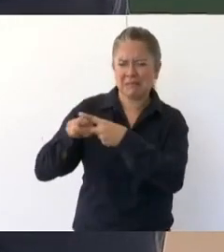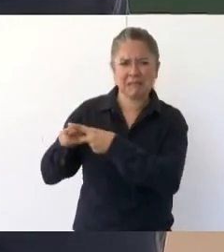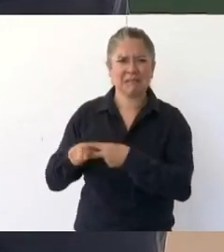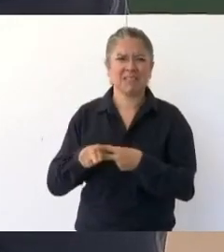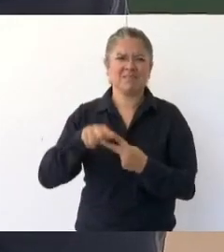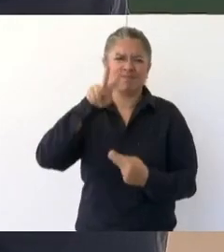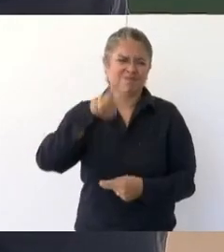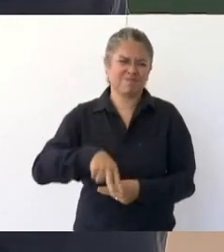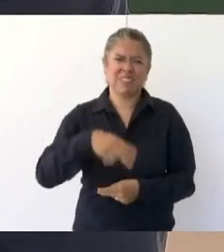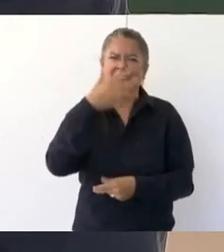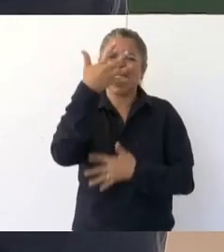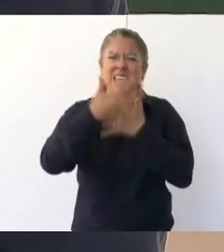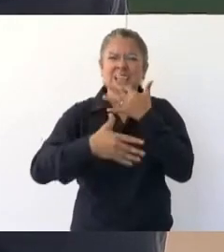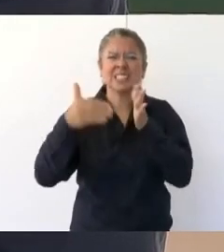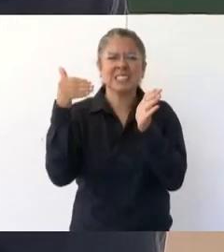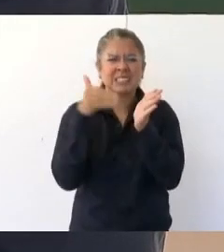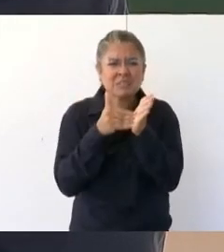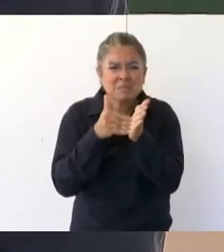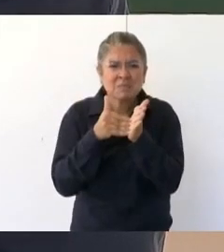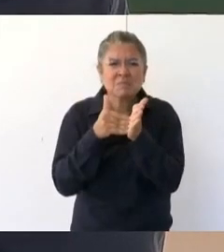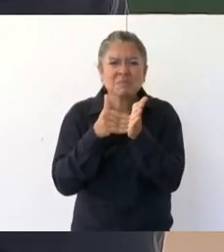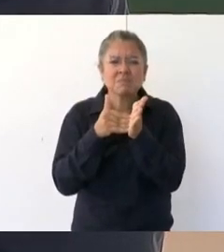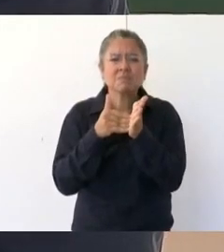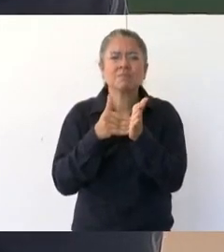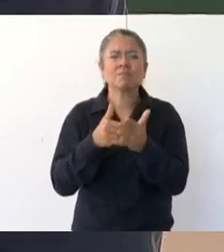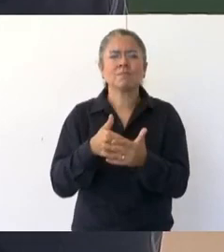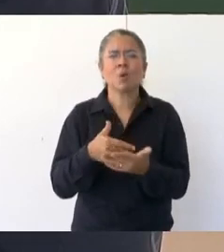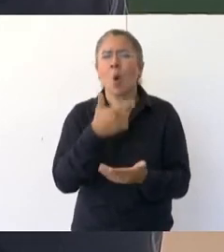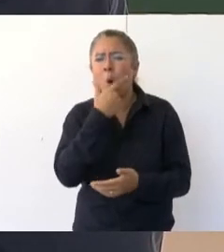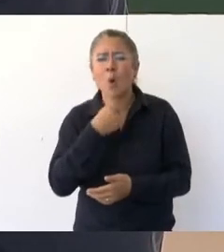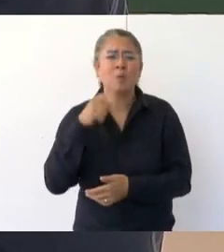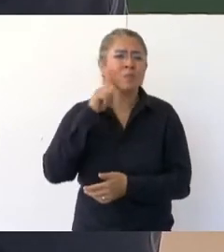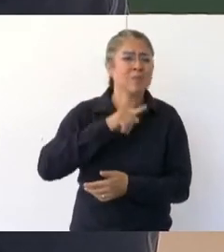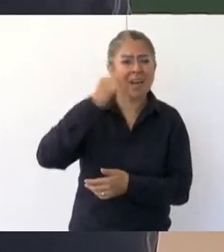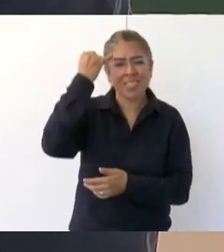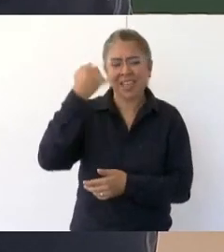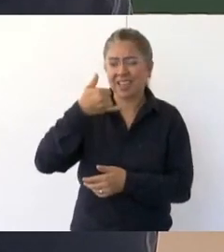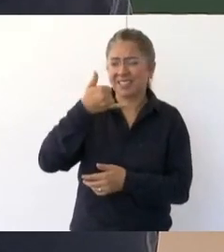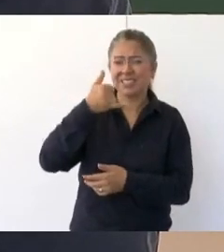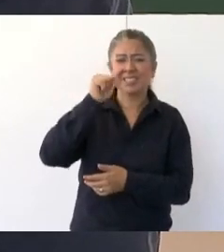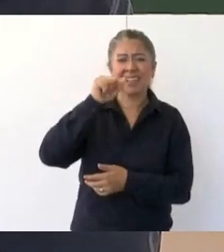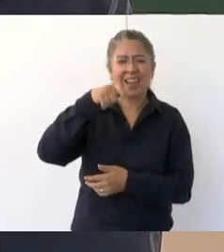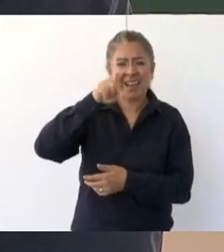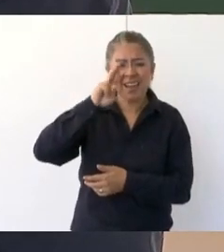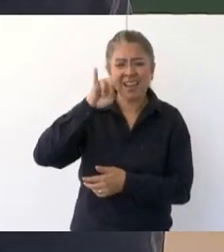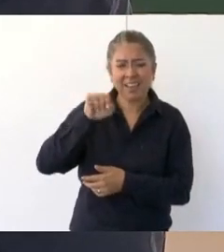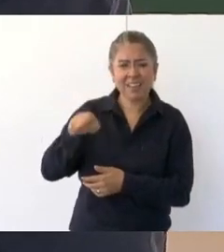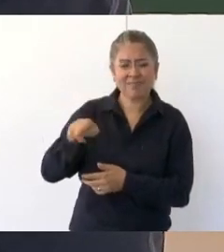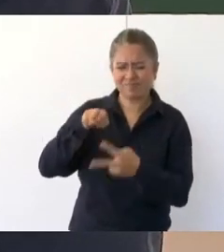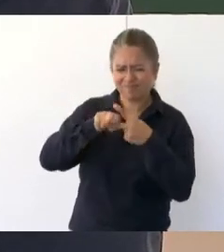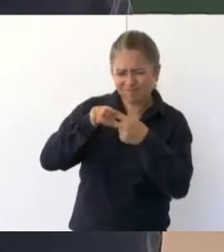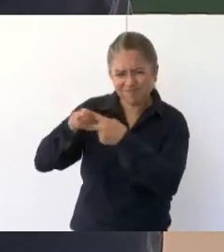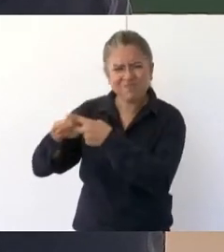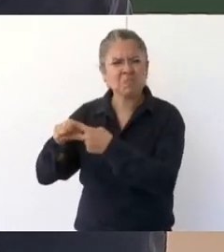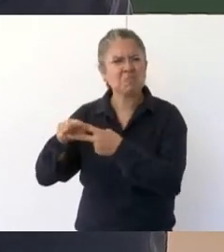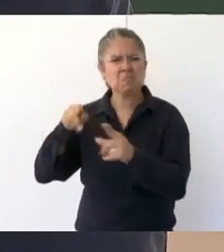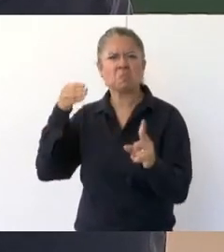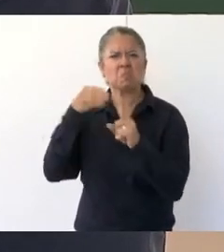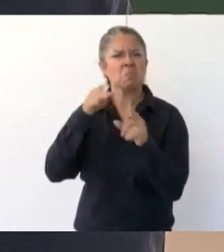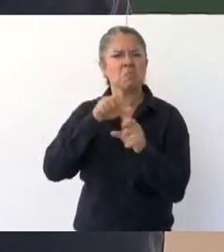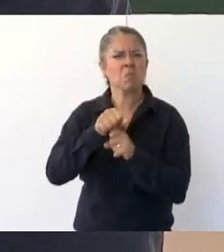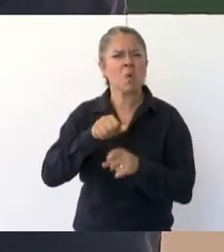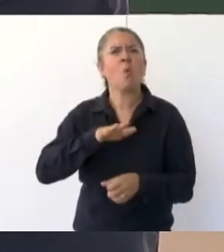asesinaron a 15,000 yaquis para quitarles sus tierras y sus